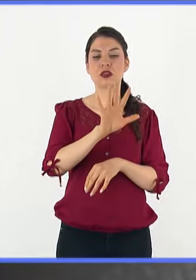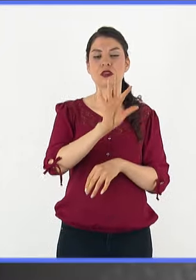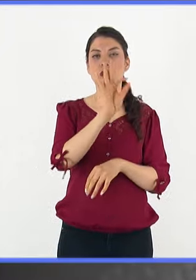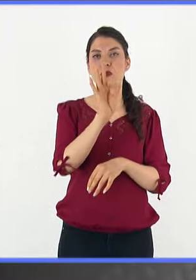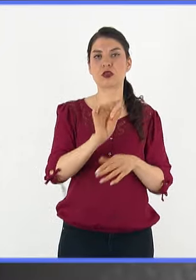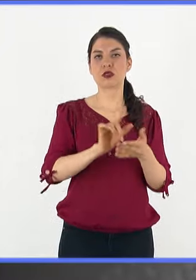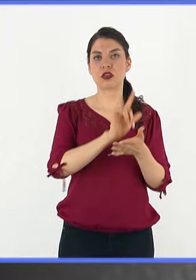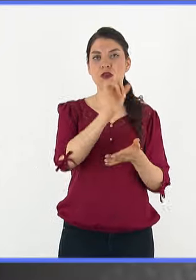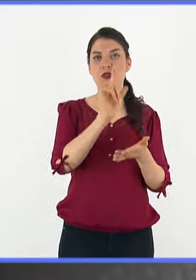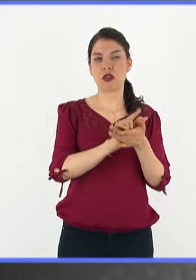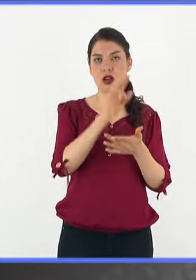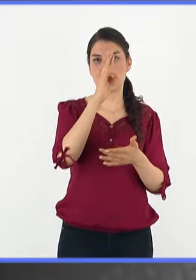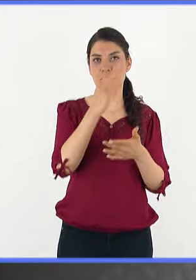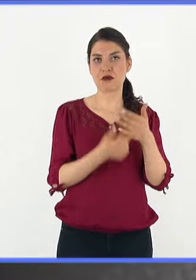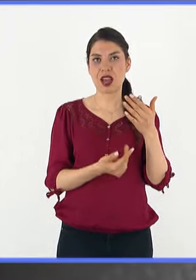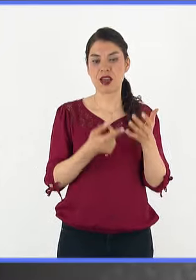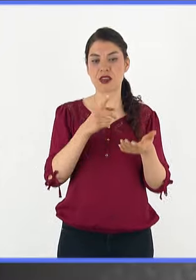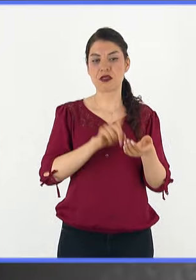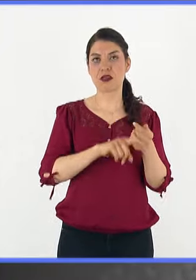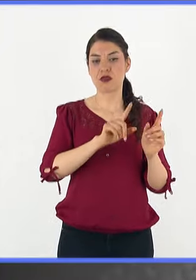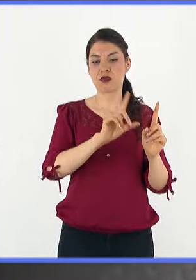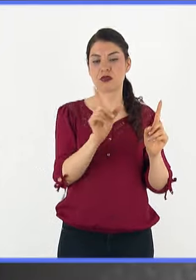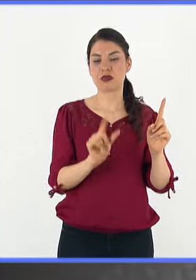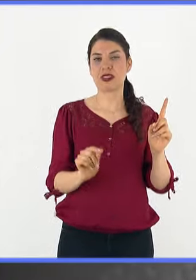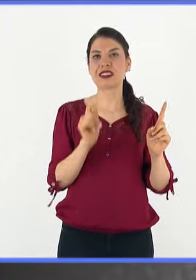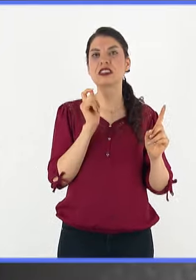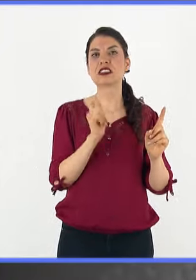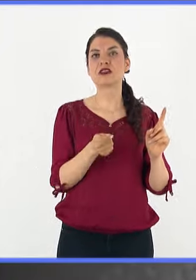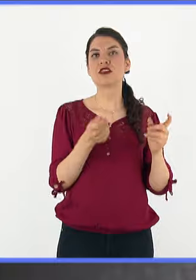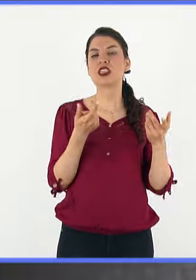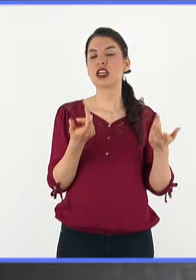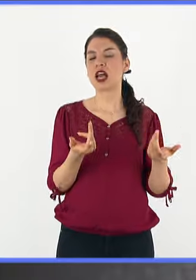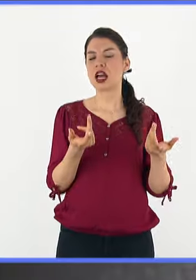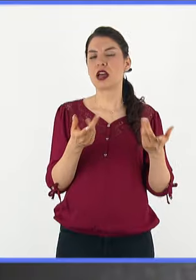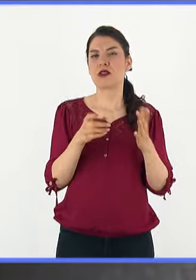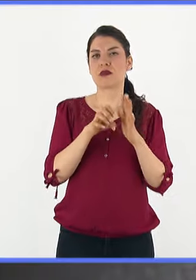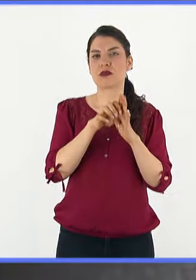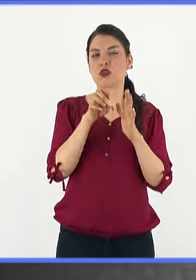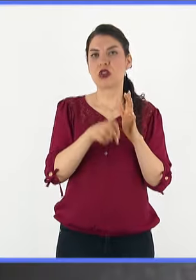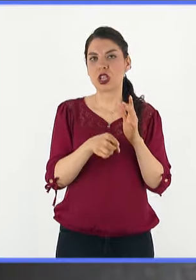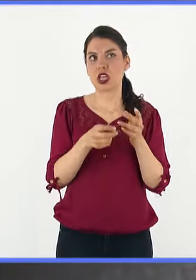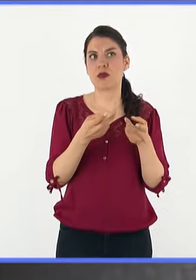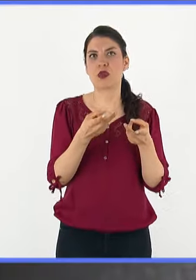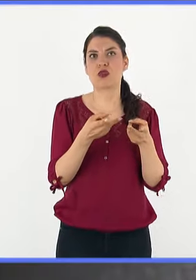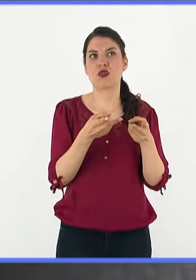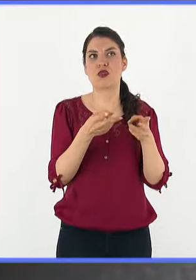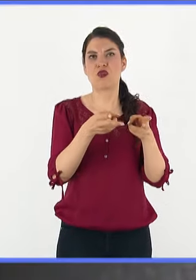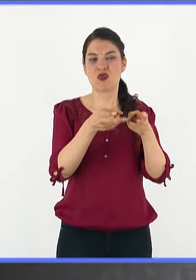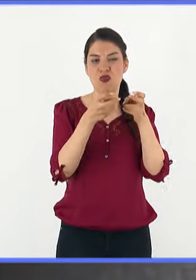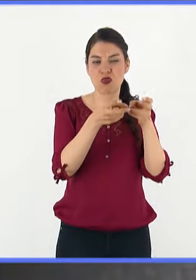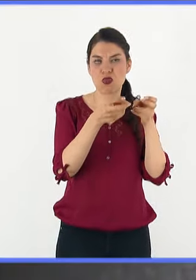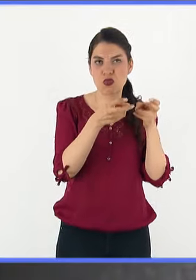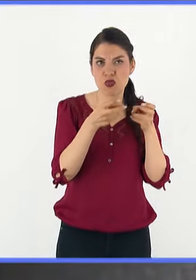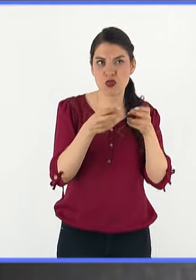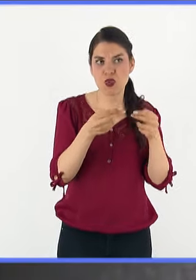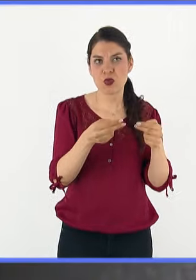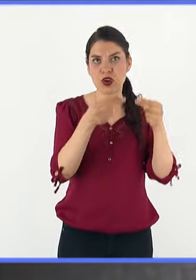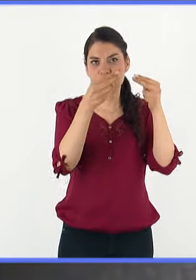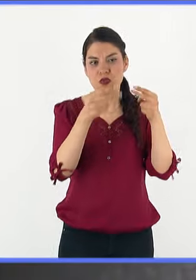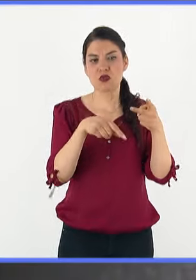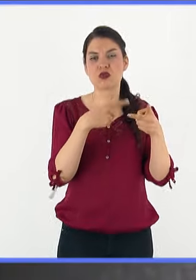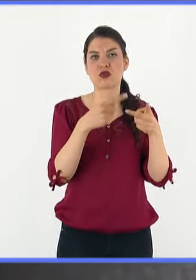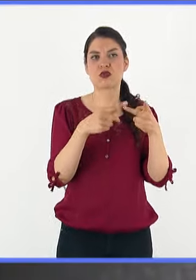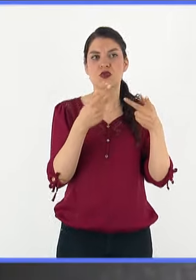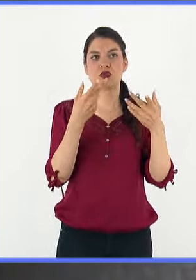delitos que se cometen en el país tienen que ver con el fuero común es decir asalto a mano armada robo a negocio